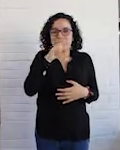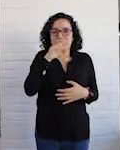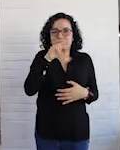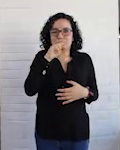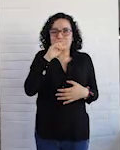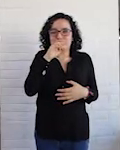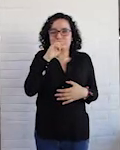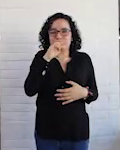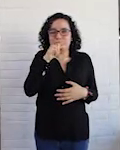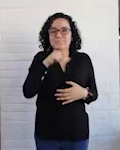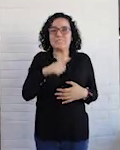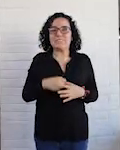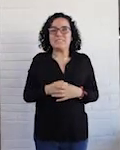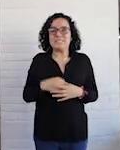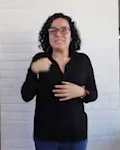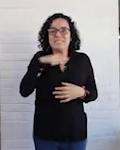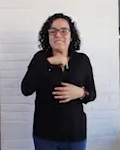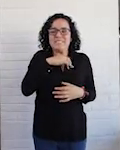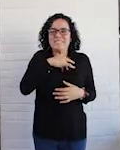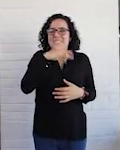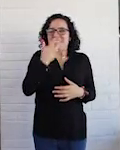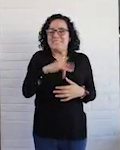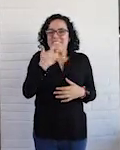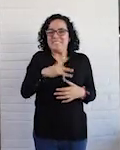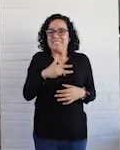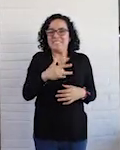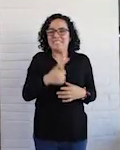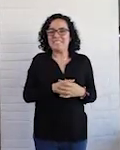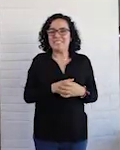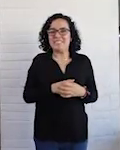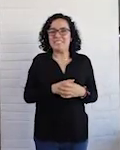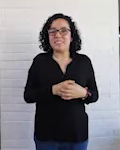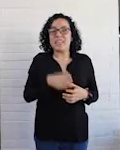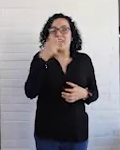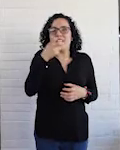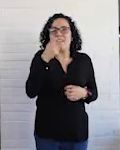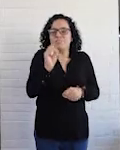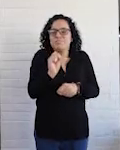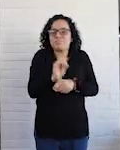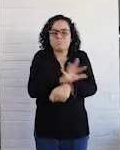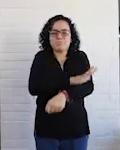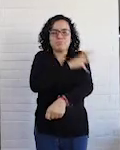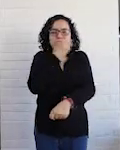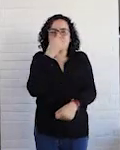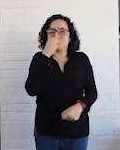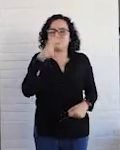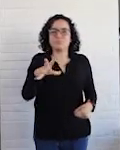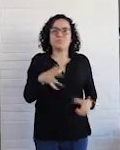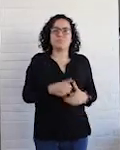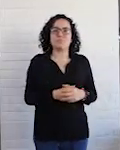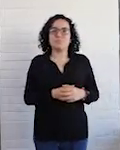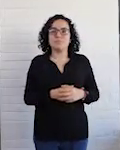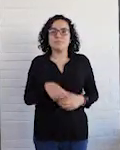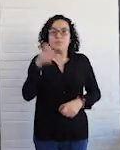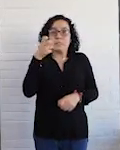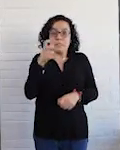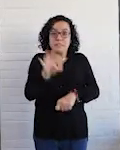el robot, nos dolió el robot. Y eso es maravilloso y eso es esta sensación